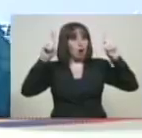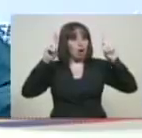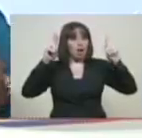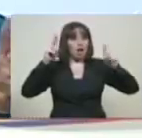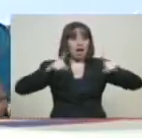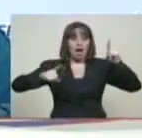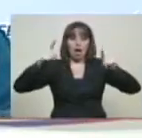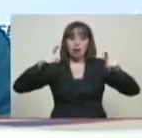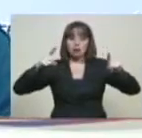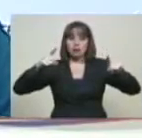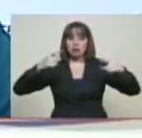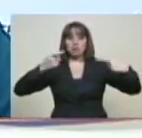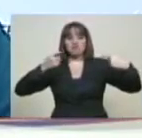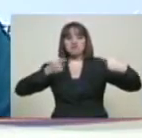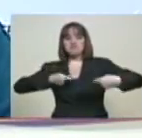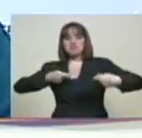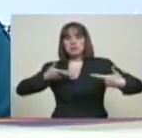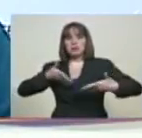fijadores